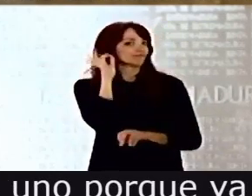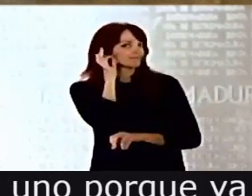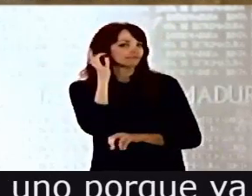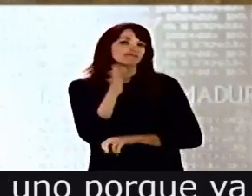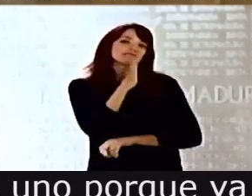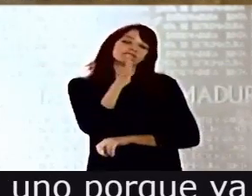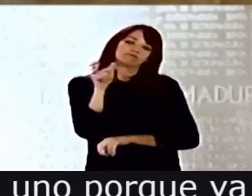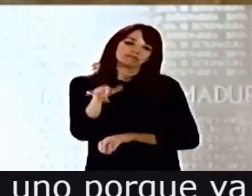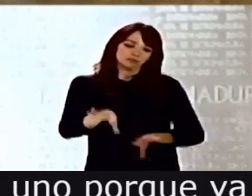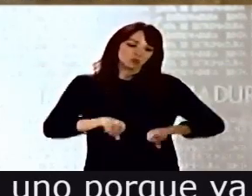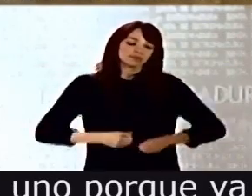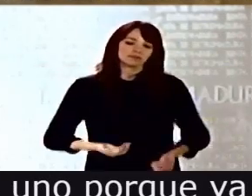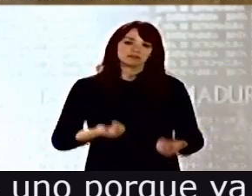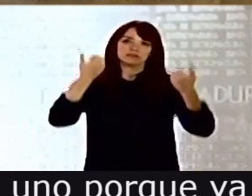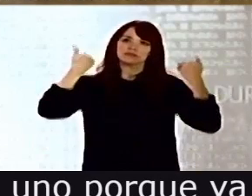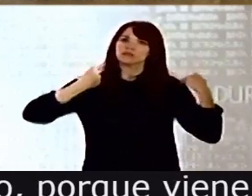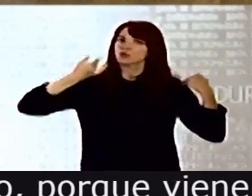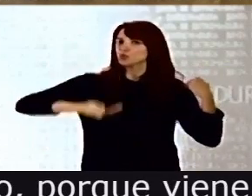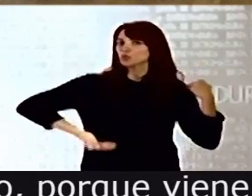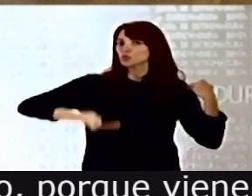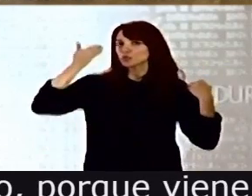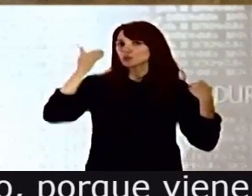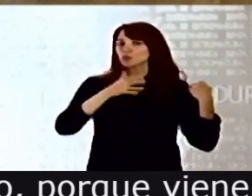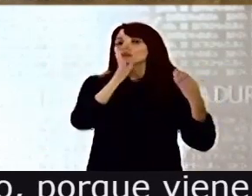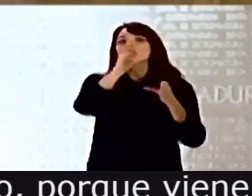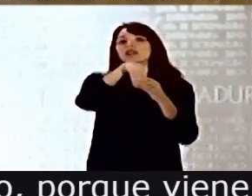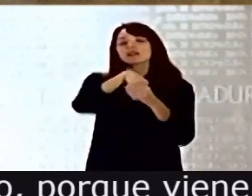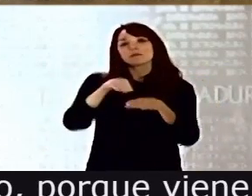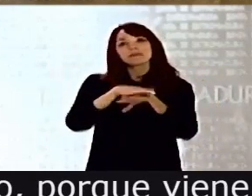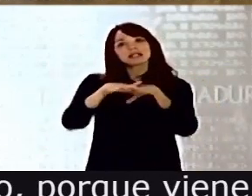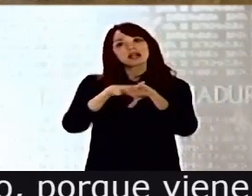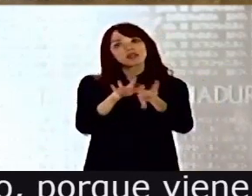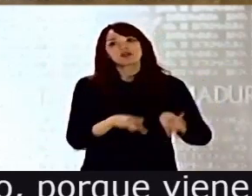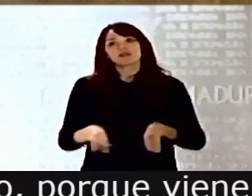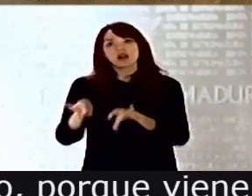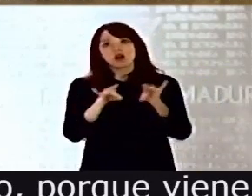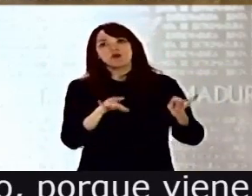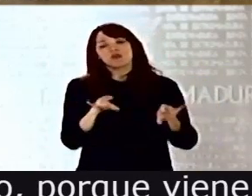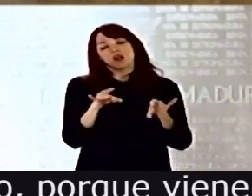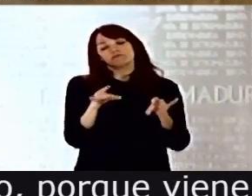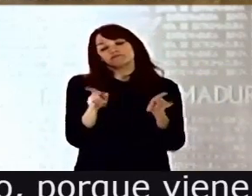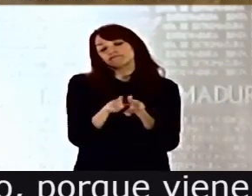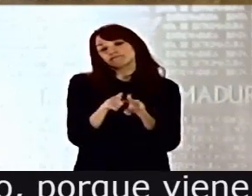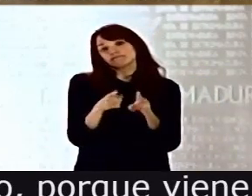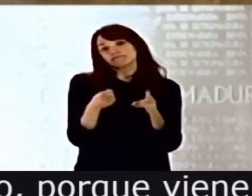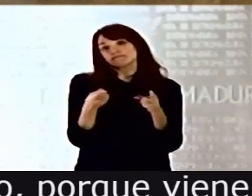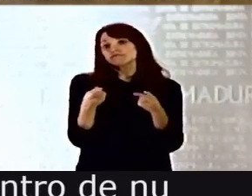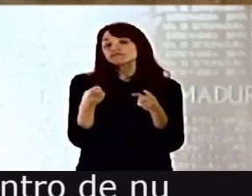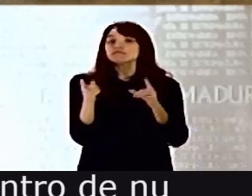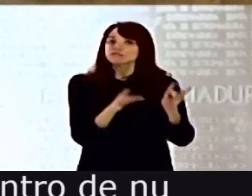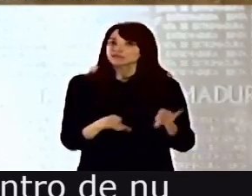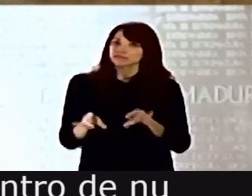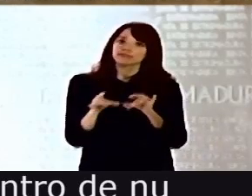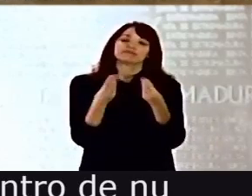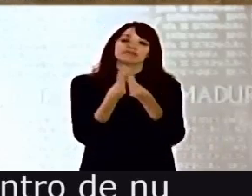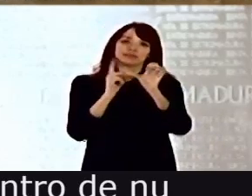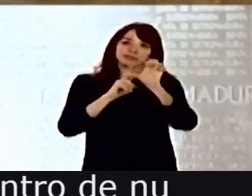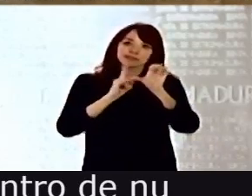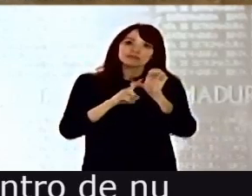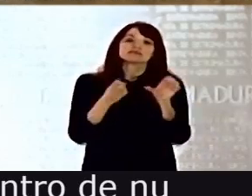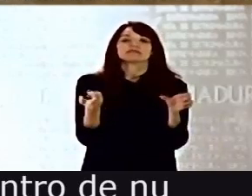viene a asumir una responsabilidad muy importante dentro de una administración regional como es el Gobierno regional de la Junta de Extremadura y como